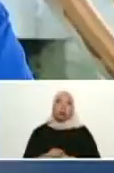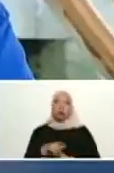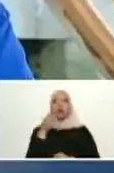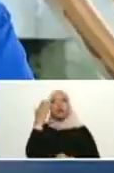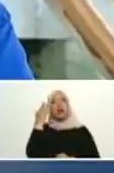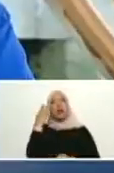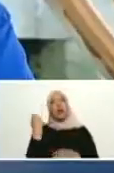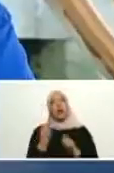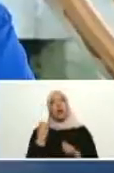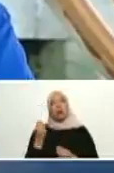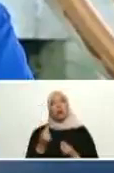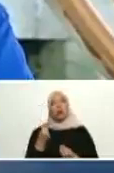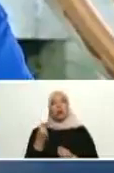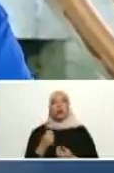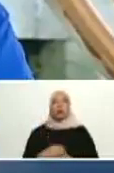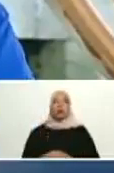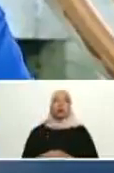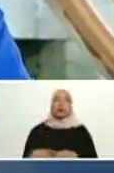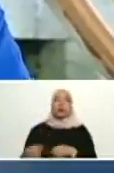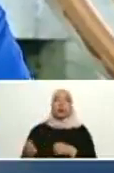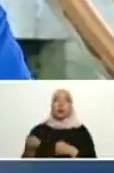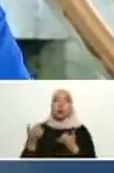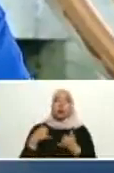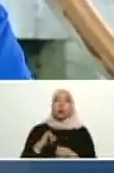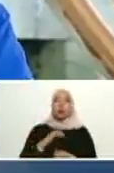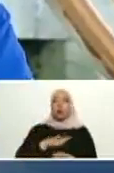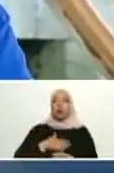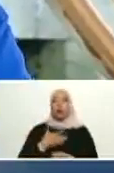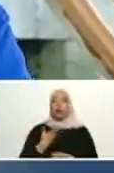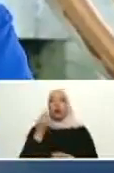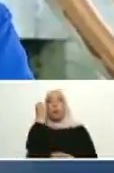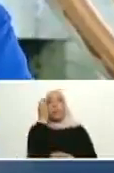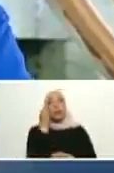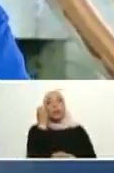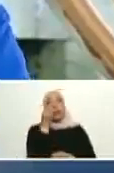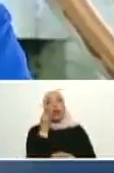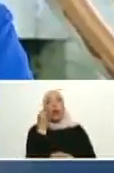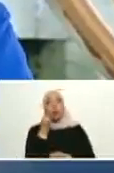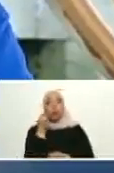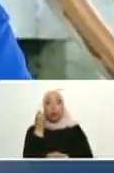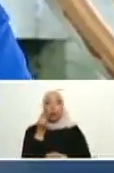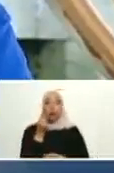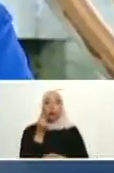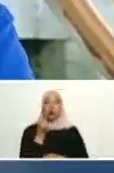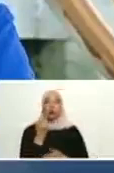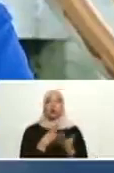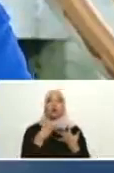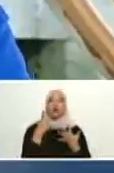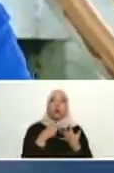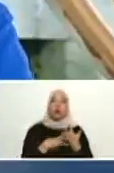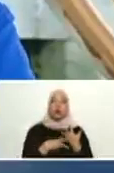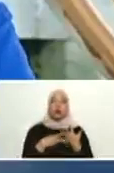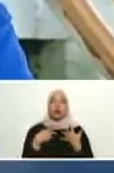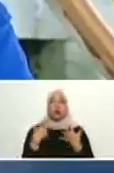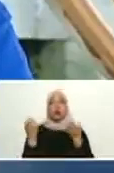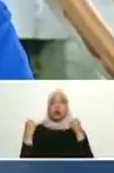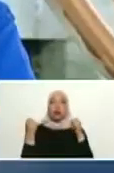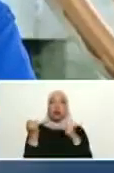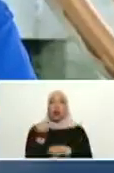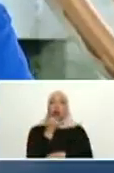qué? Porque le movemos el coco, compadre. Pensamos, estrategia, planificación, ensayo,